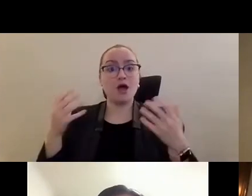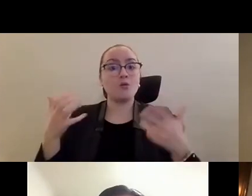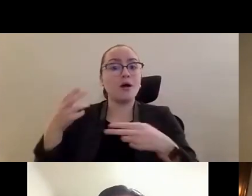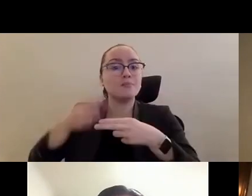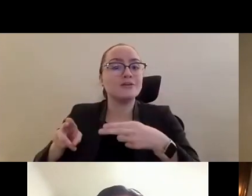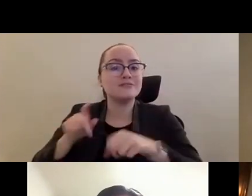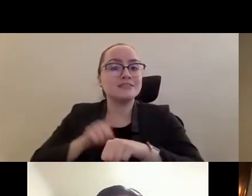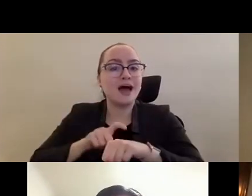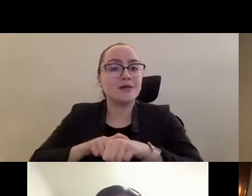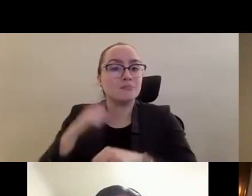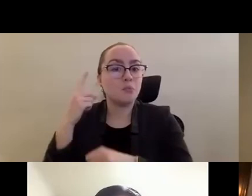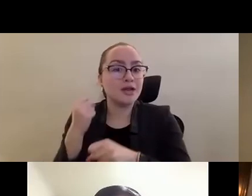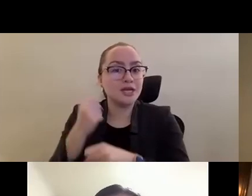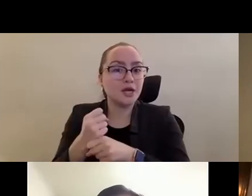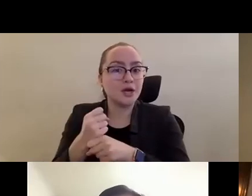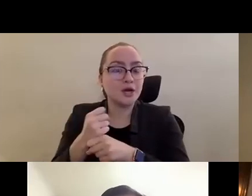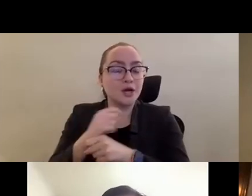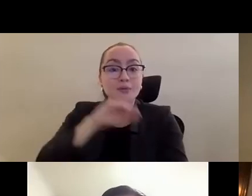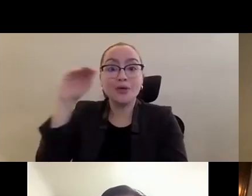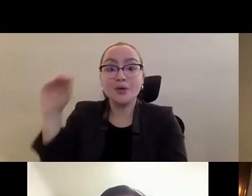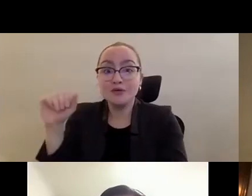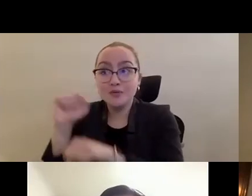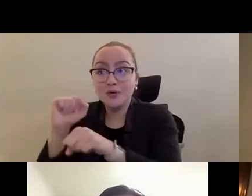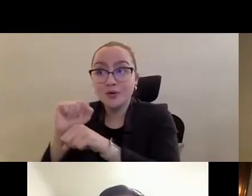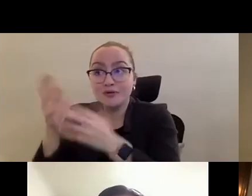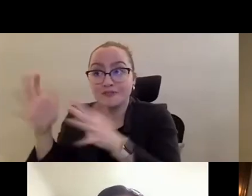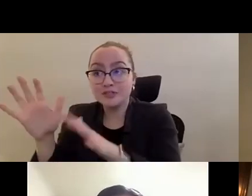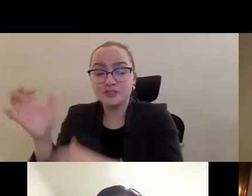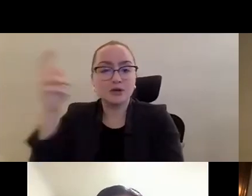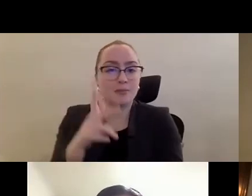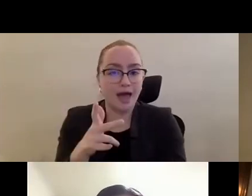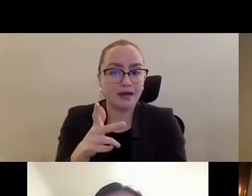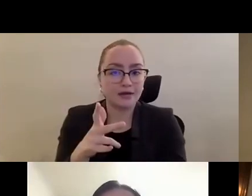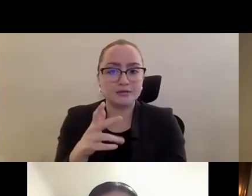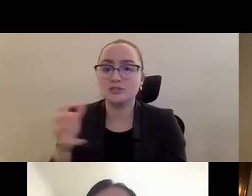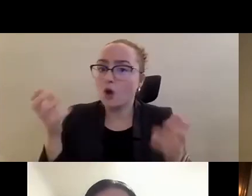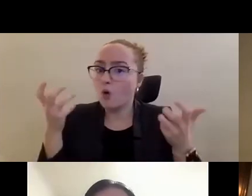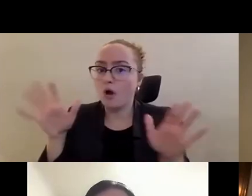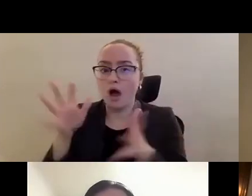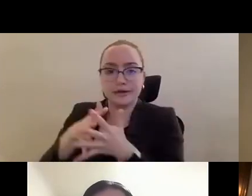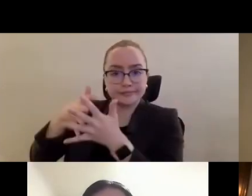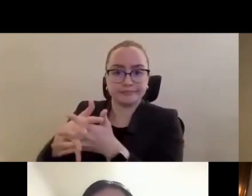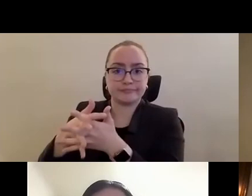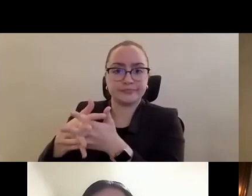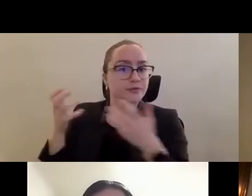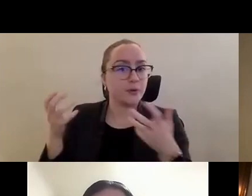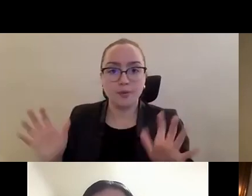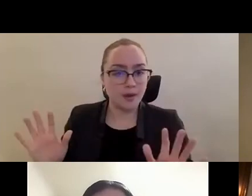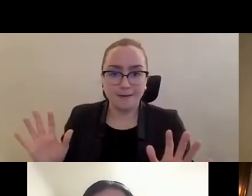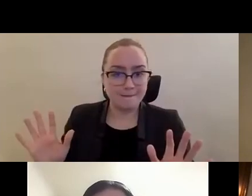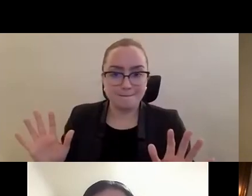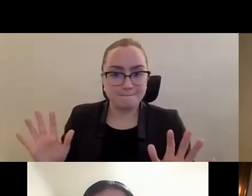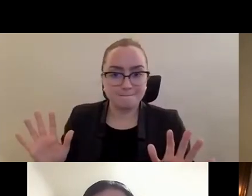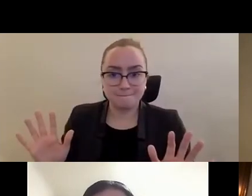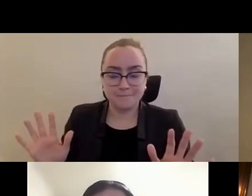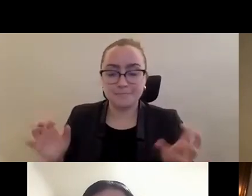es que mucha gente que quiere migrar lo quiere hacer por poco tiempo, por ahí trabajar unos años y después volver a su casa. No necesariamente quieren ser